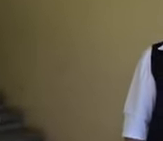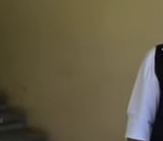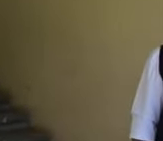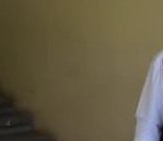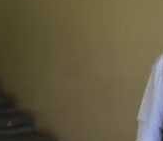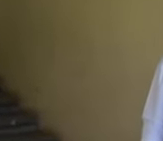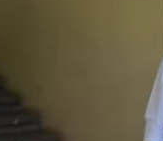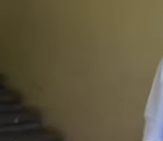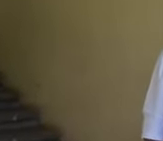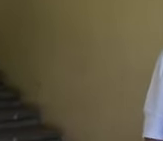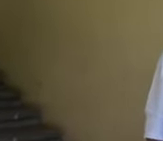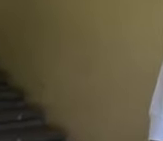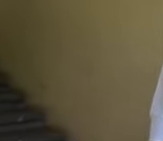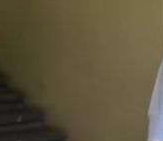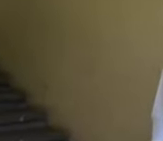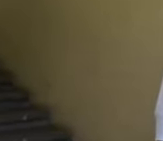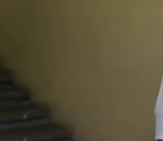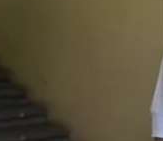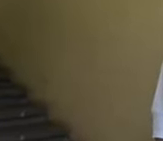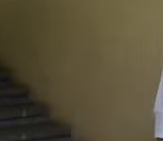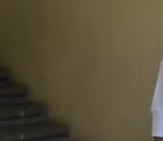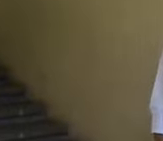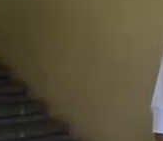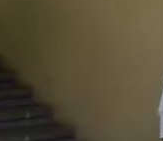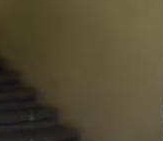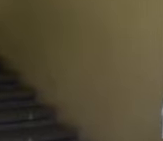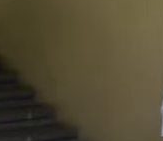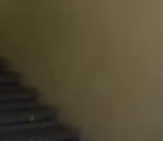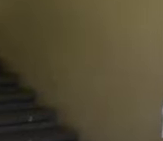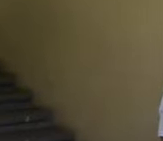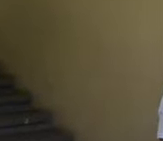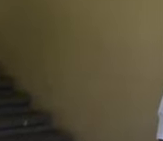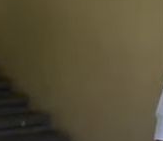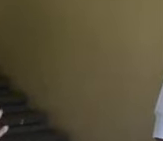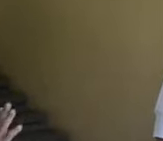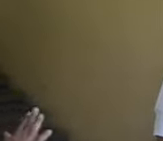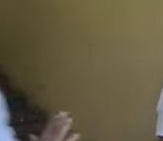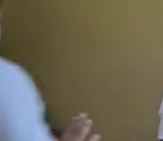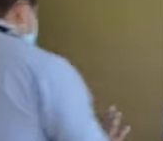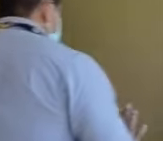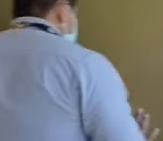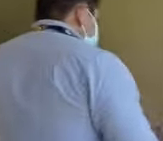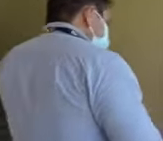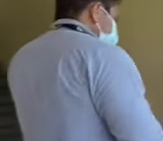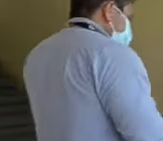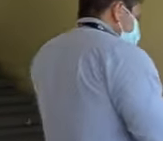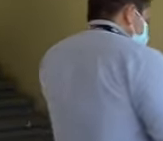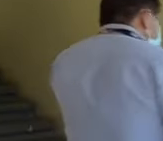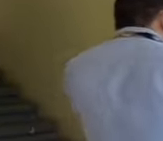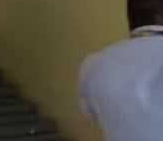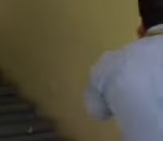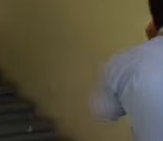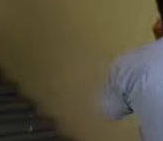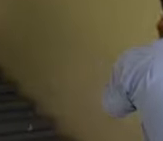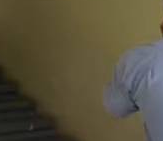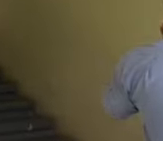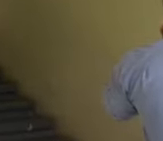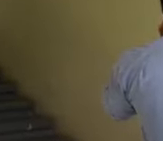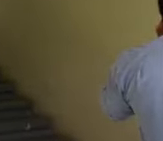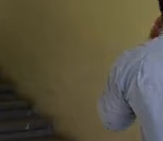Ya, la verdad es que ya todos queremos, pero pues la enfermedad no ha